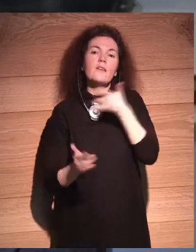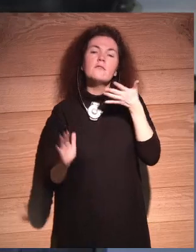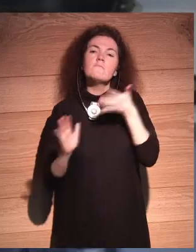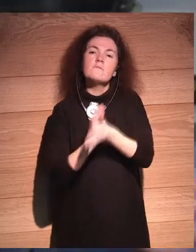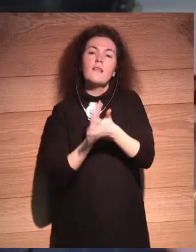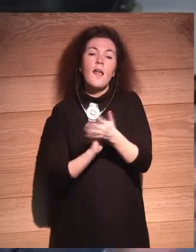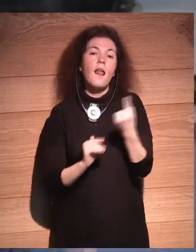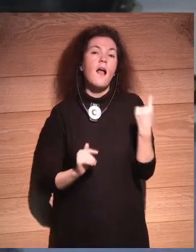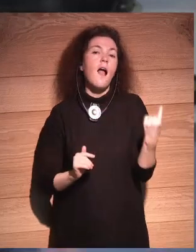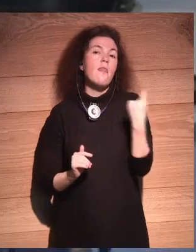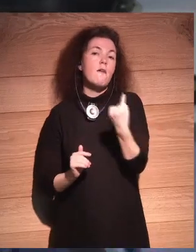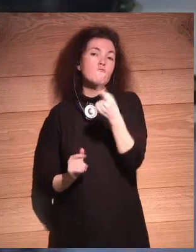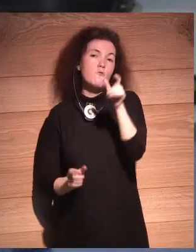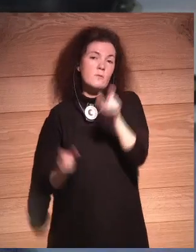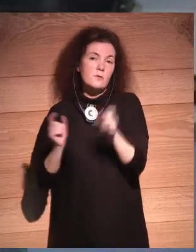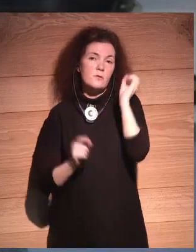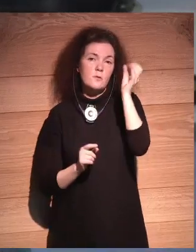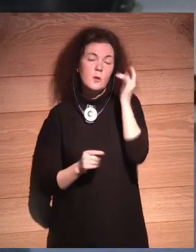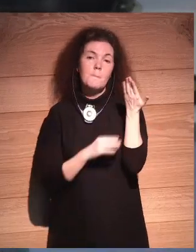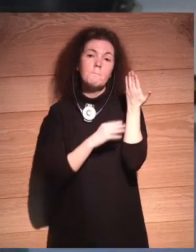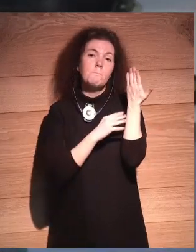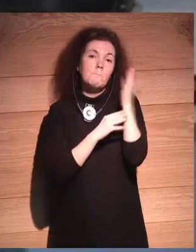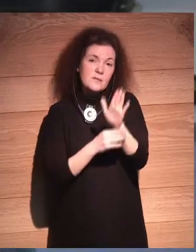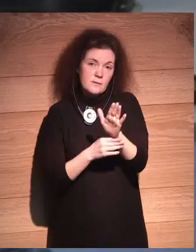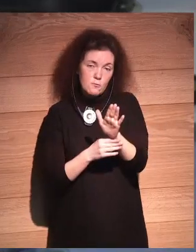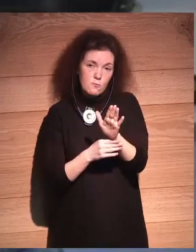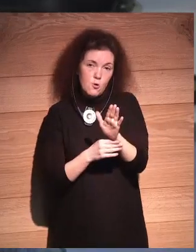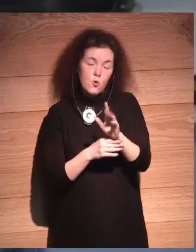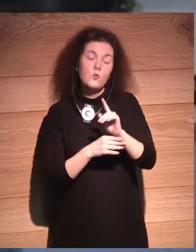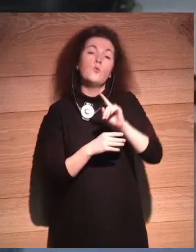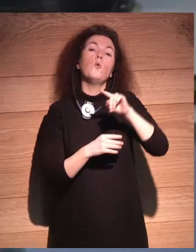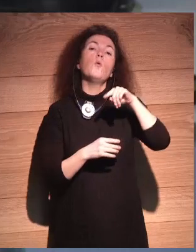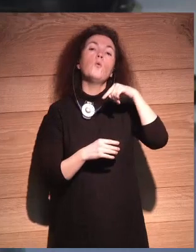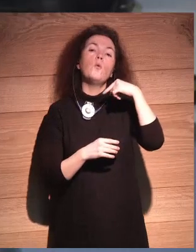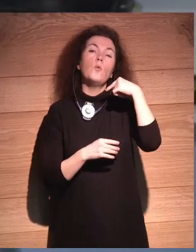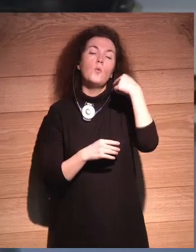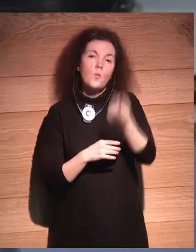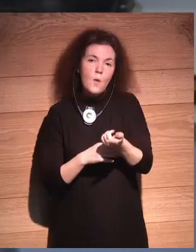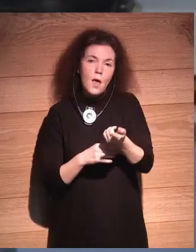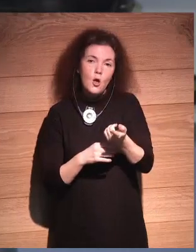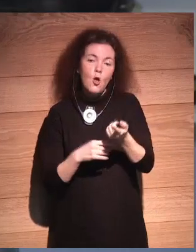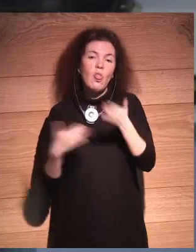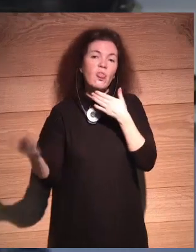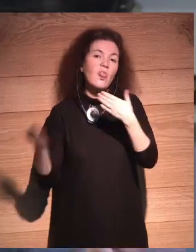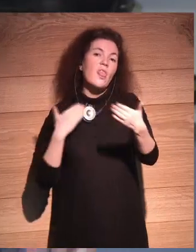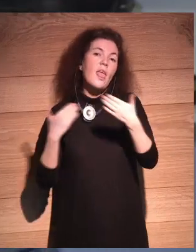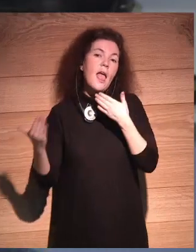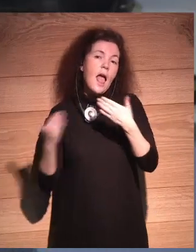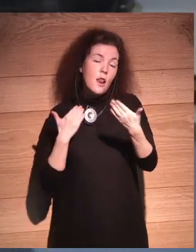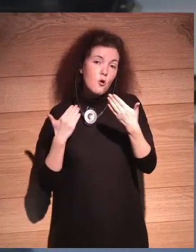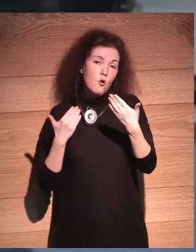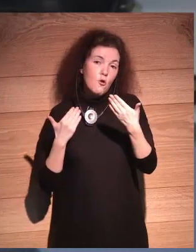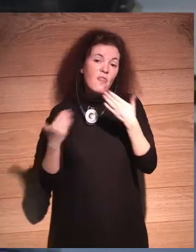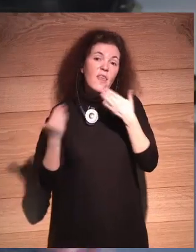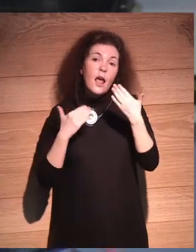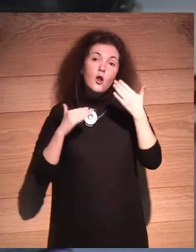comentar, cada uno de los ponentes hará una presentación, después estableceremos un diálogo, al